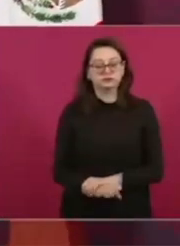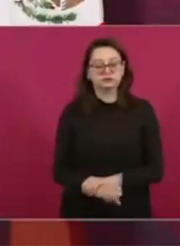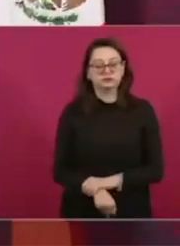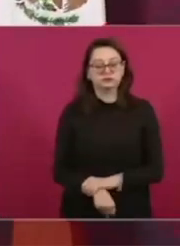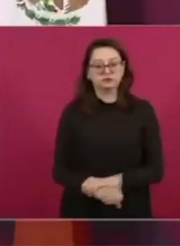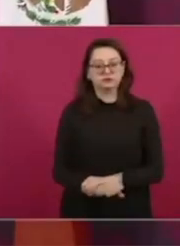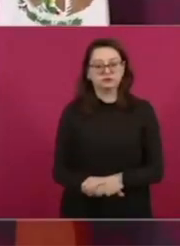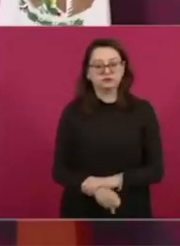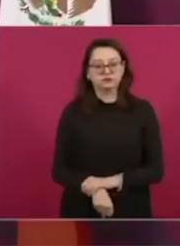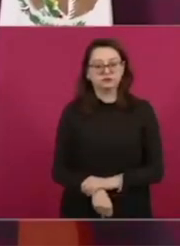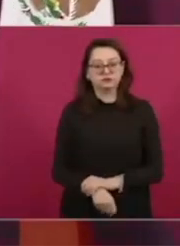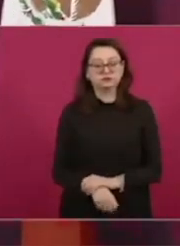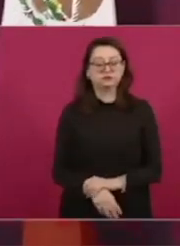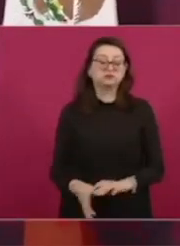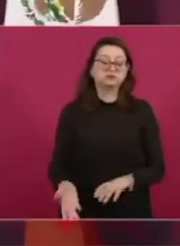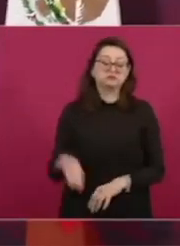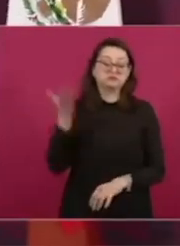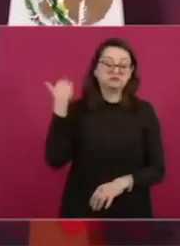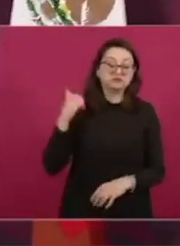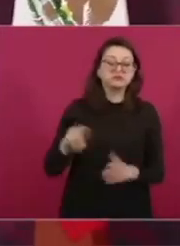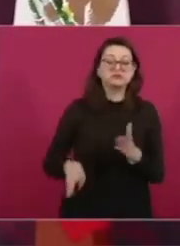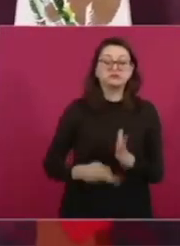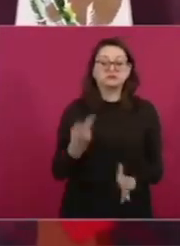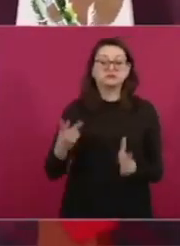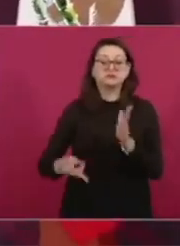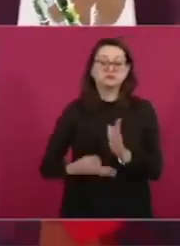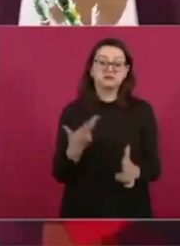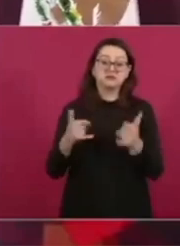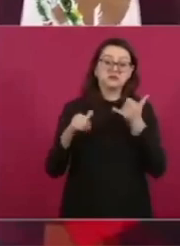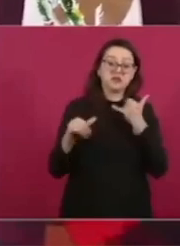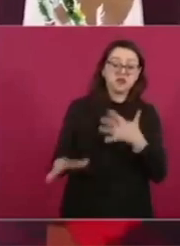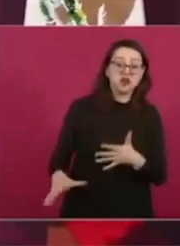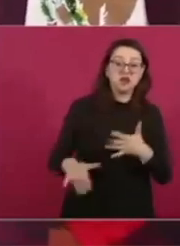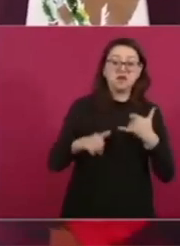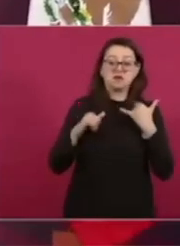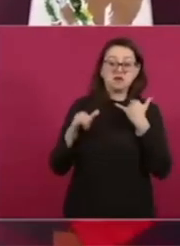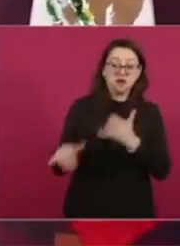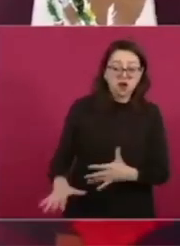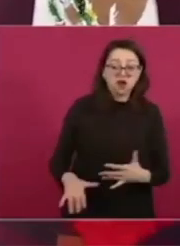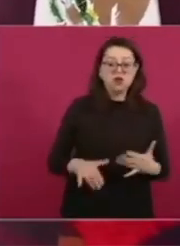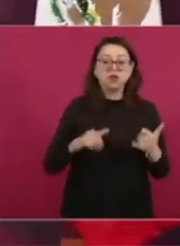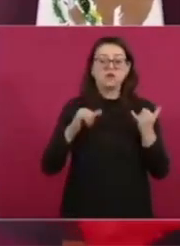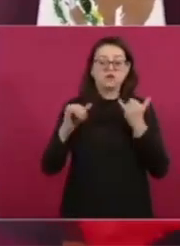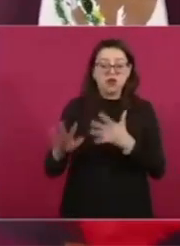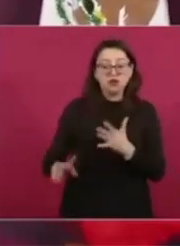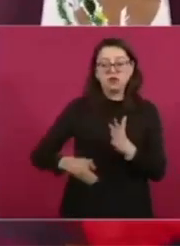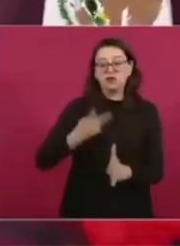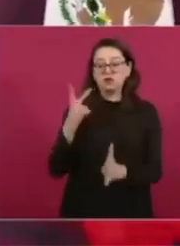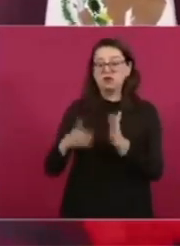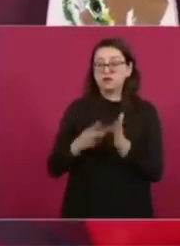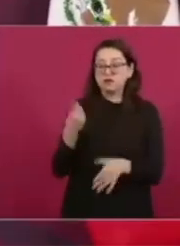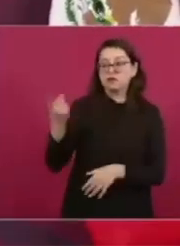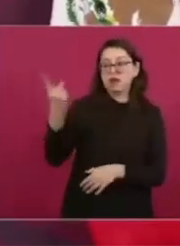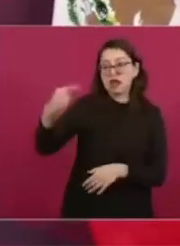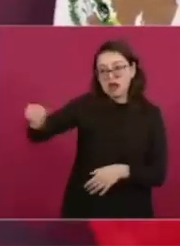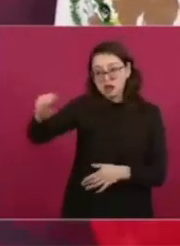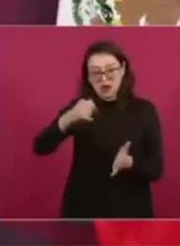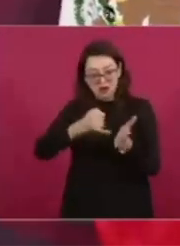época de los fraudes eran también los que destruían las boletas,